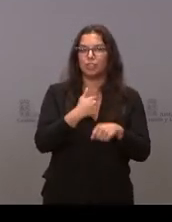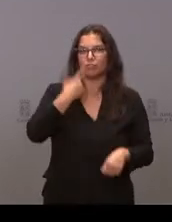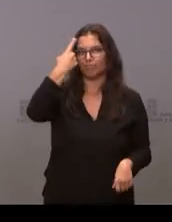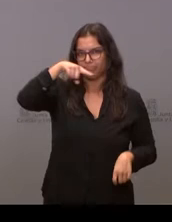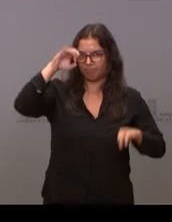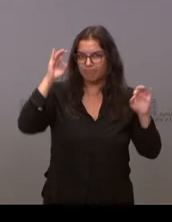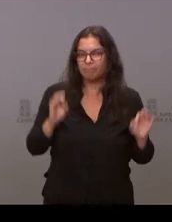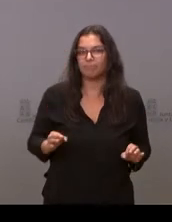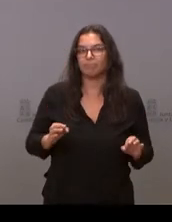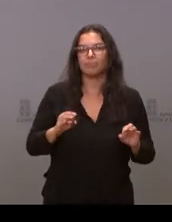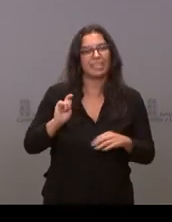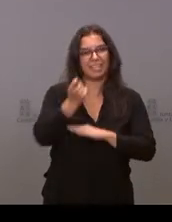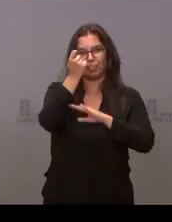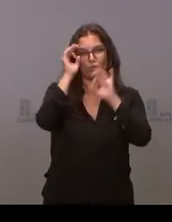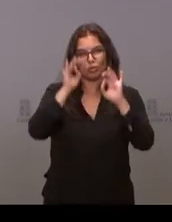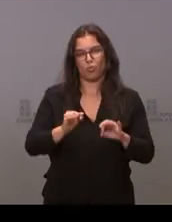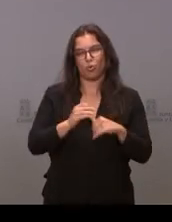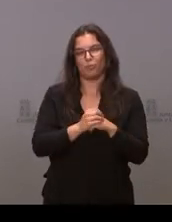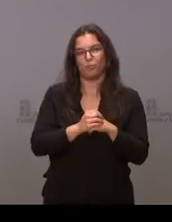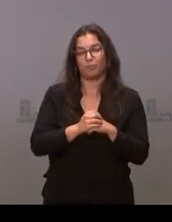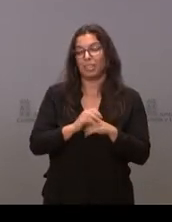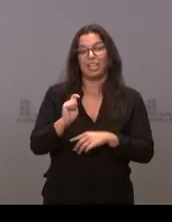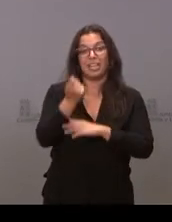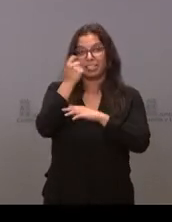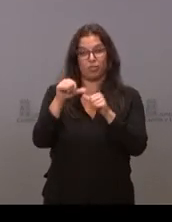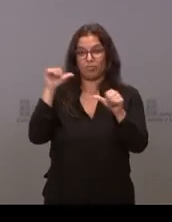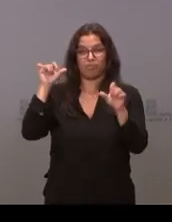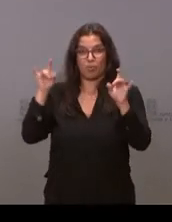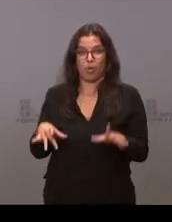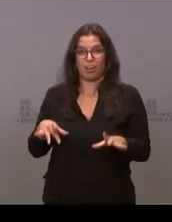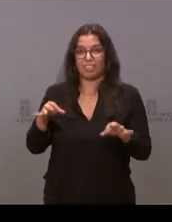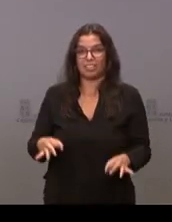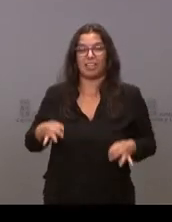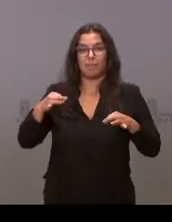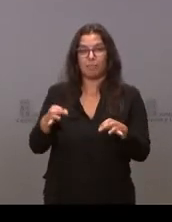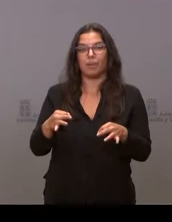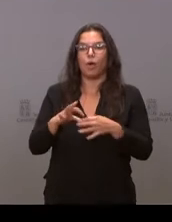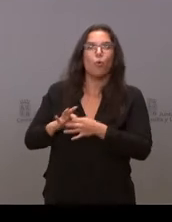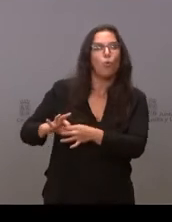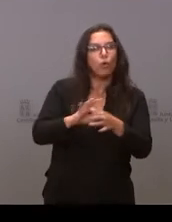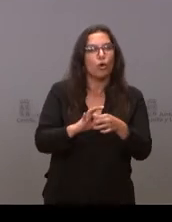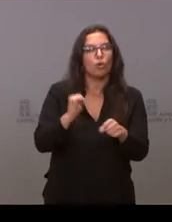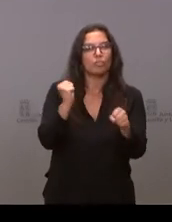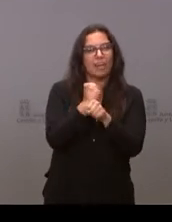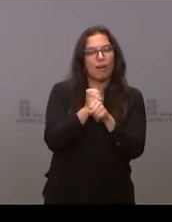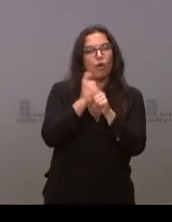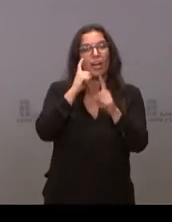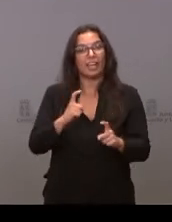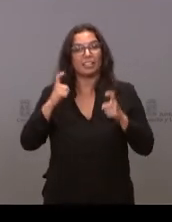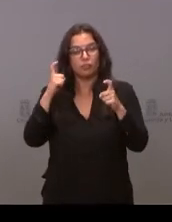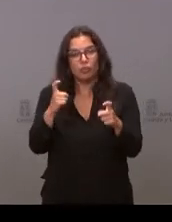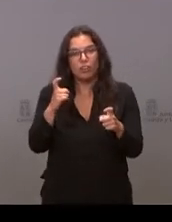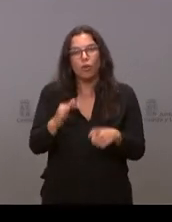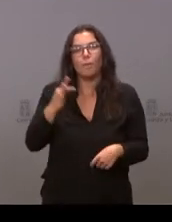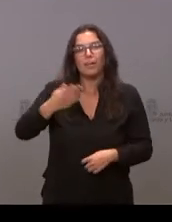convencido que triunfaremos. Y triunfaremos como siempre se triunfa, con la unión, con el trabajo, con el esfuerzo y con